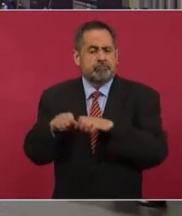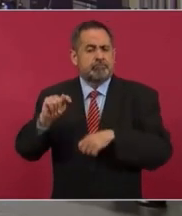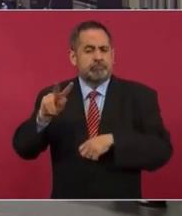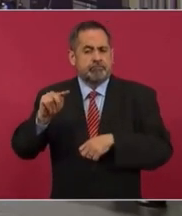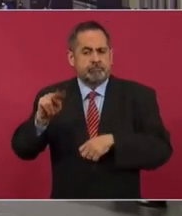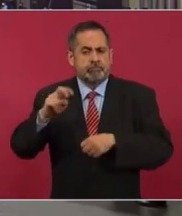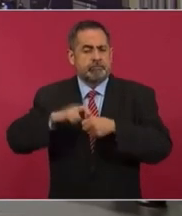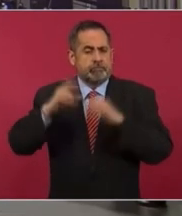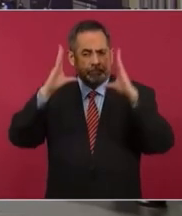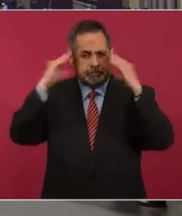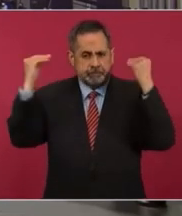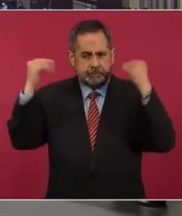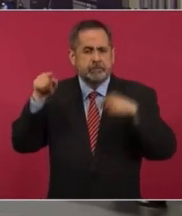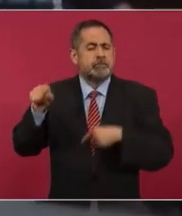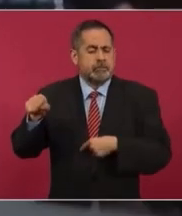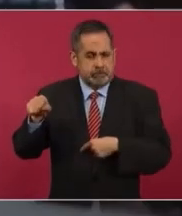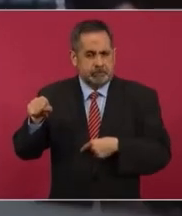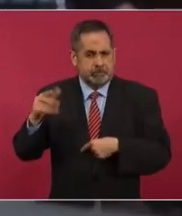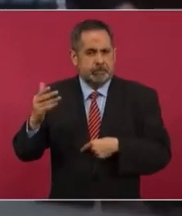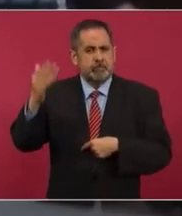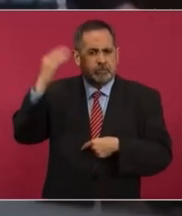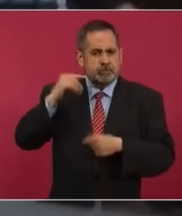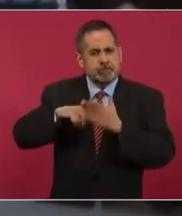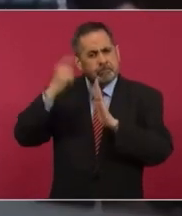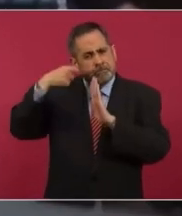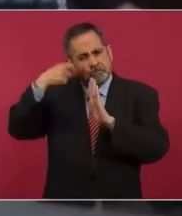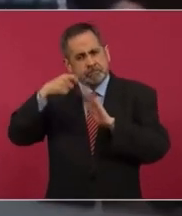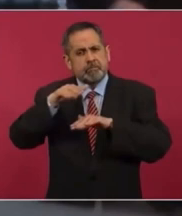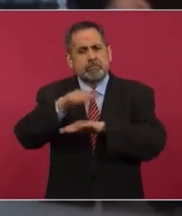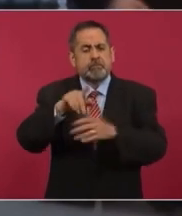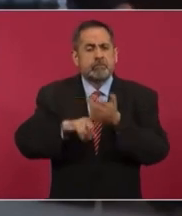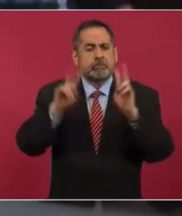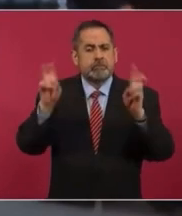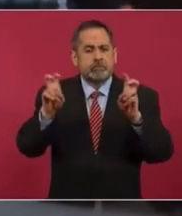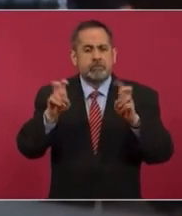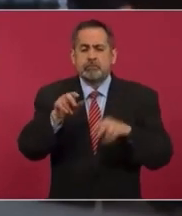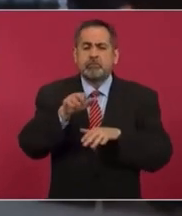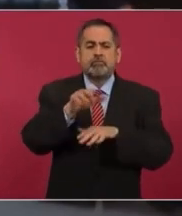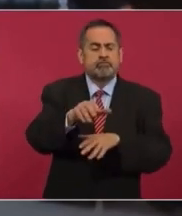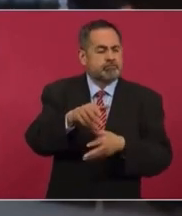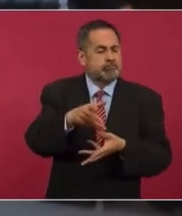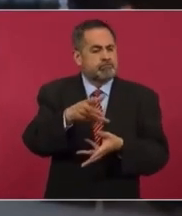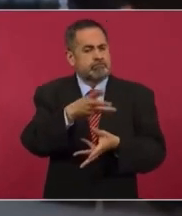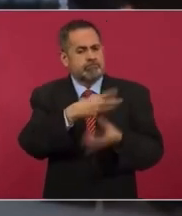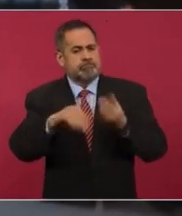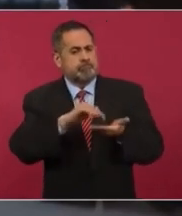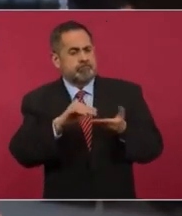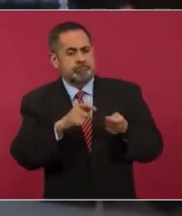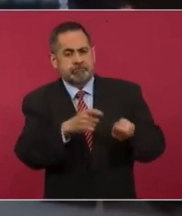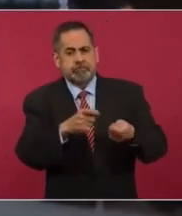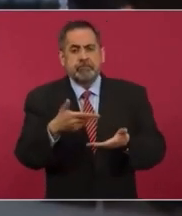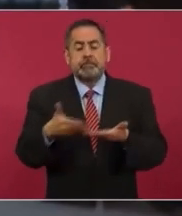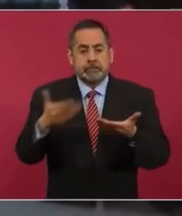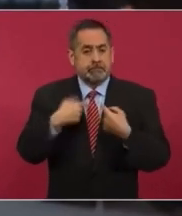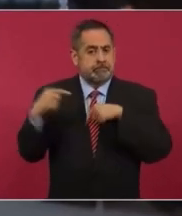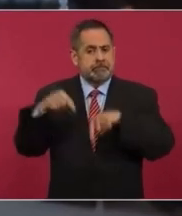televisión de Holanda. Hacemos una serie documental sobre el tema de restitución. Entonces estamos